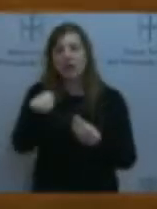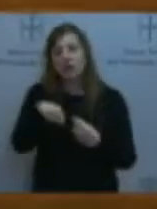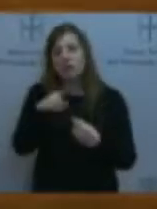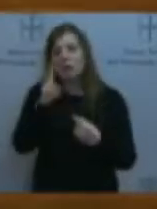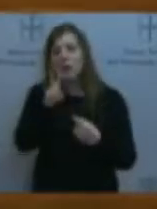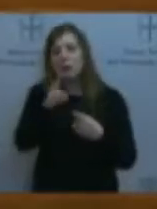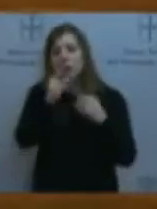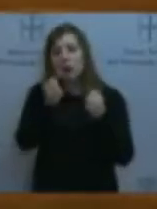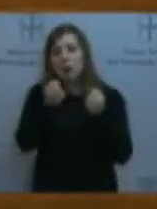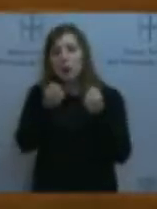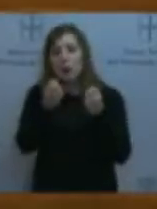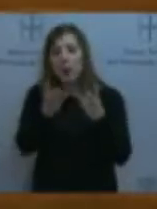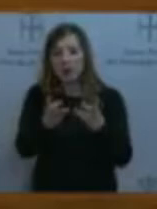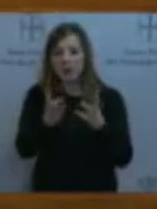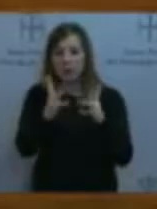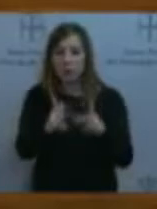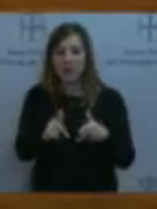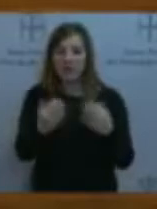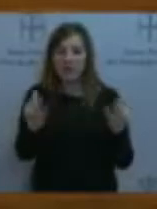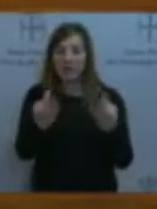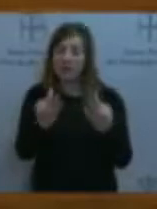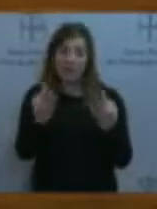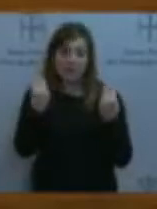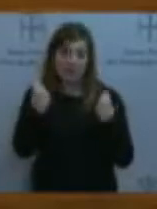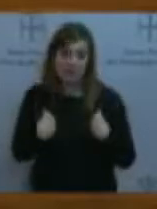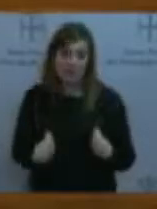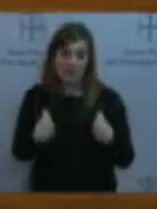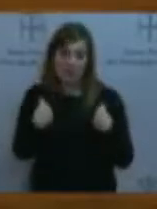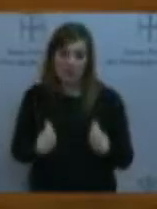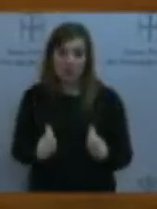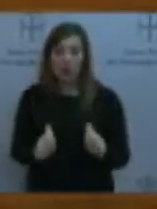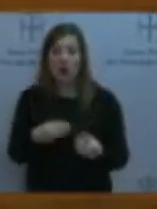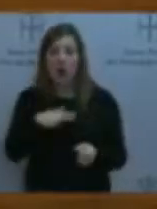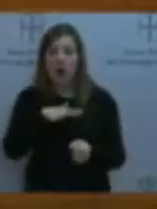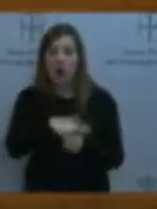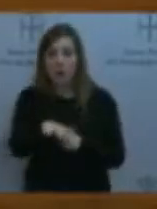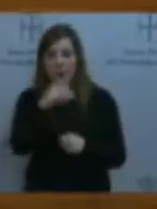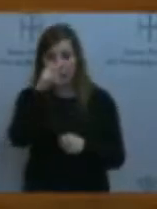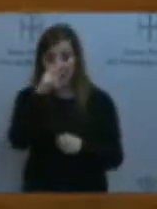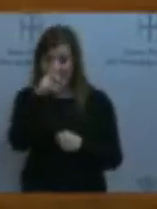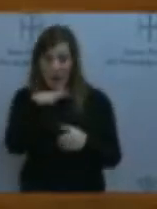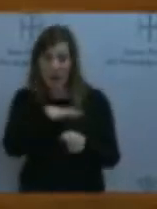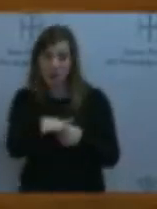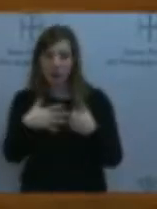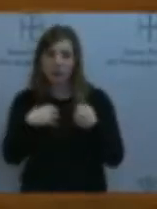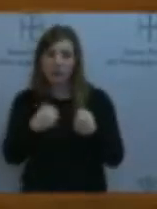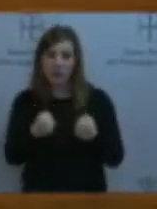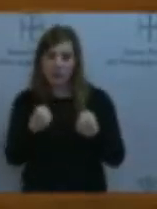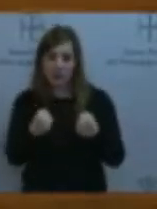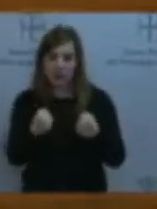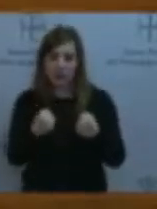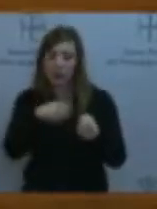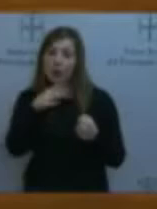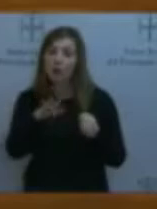cuentas? Pues menos de lo mismo. Menos de lo mismo en el ámbito de la sanidad. No solamente se mantiene